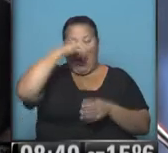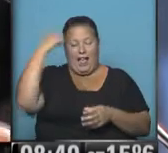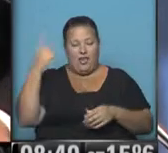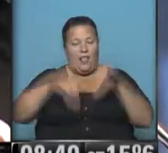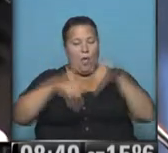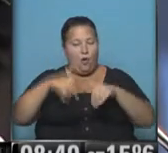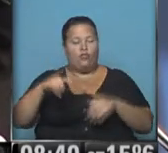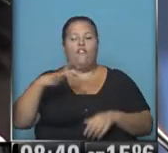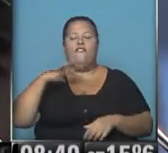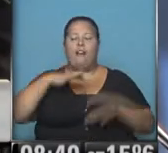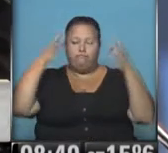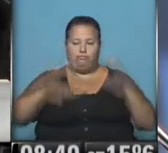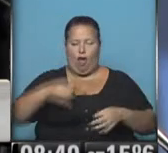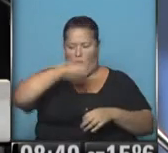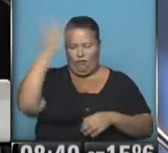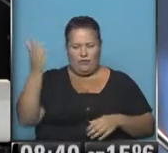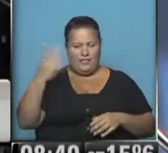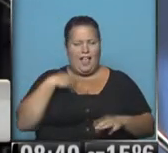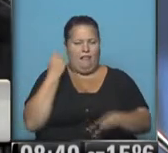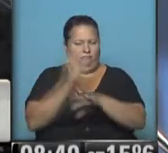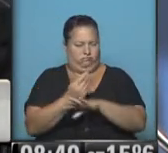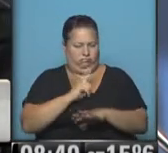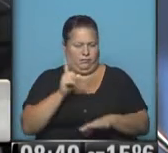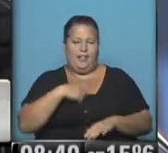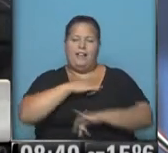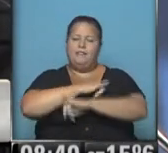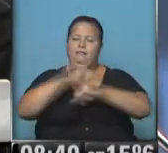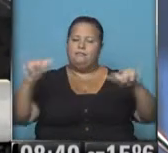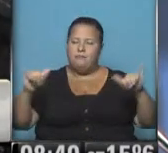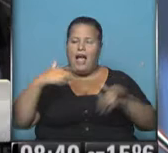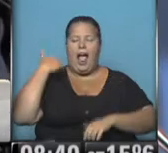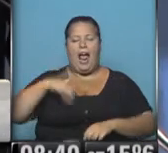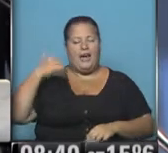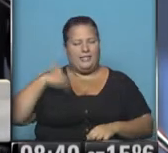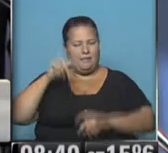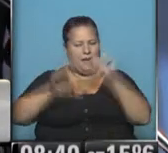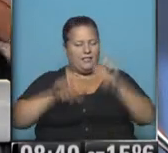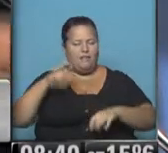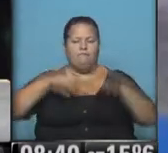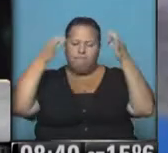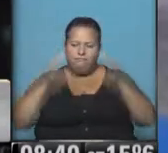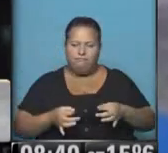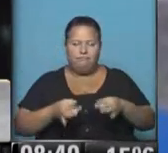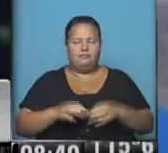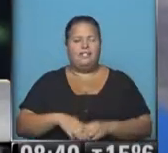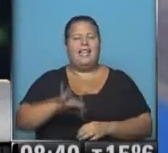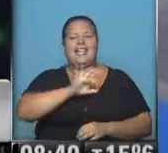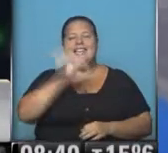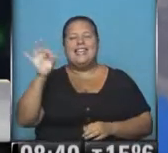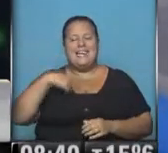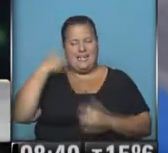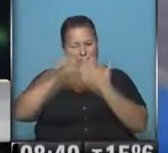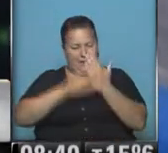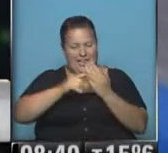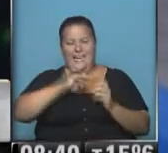todavía no está oficializada mi candidatura quiero transmitirle a los argentinos la certeza de que ni este ministro